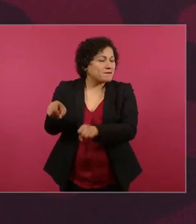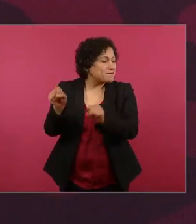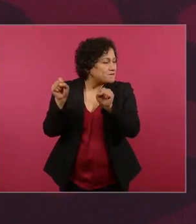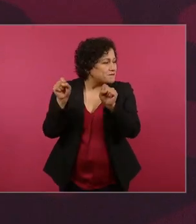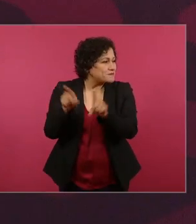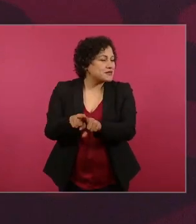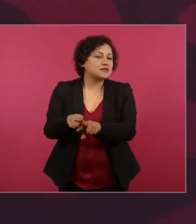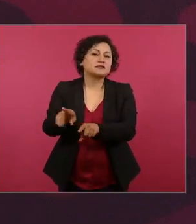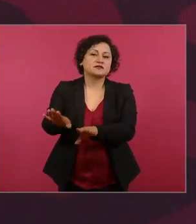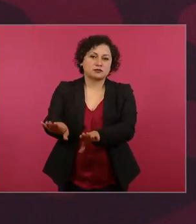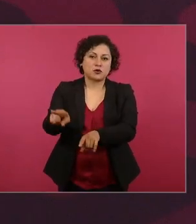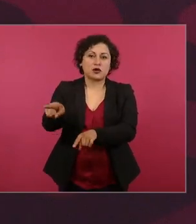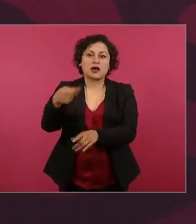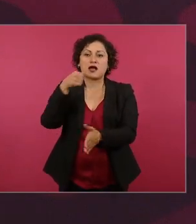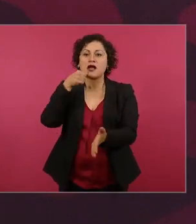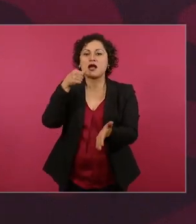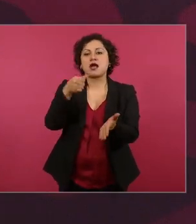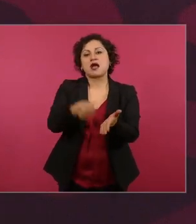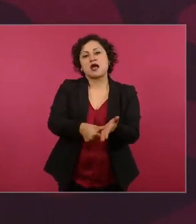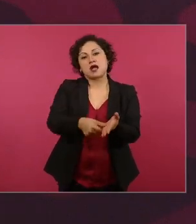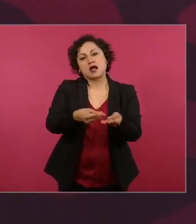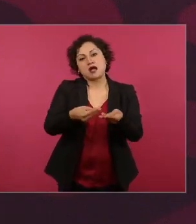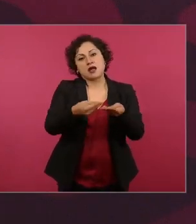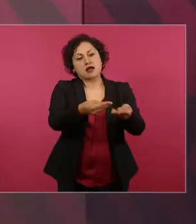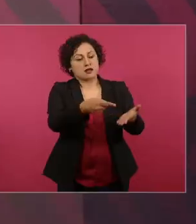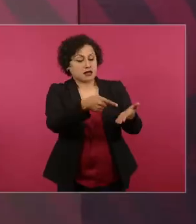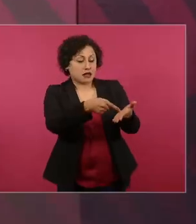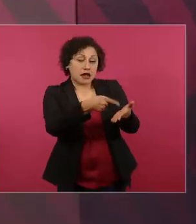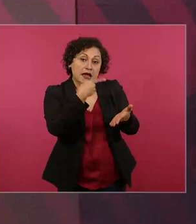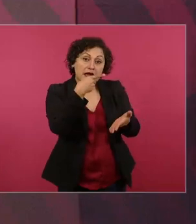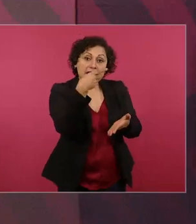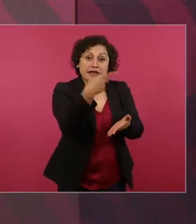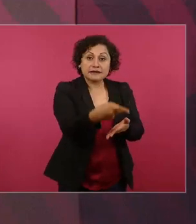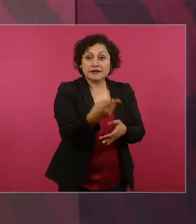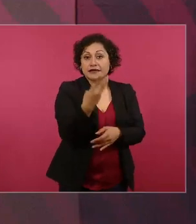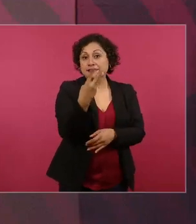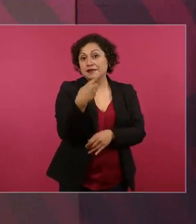Si en 3 horas no lo liberan,